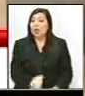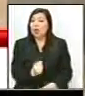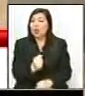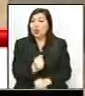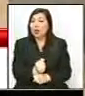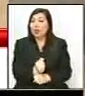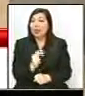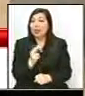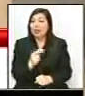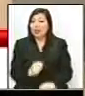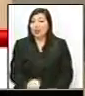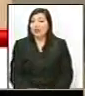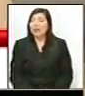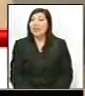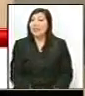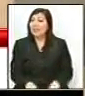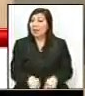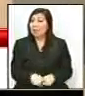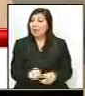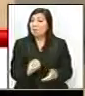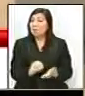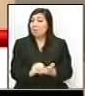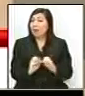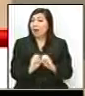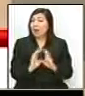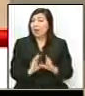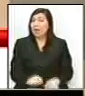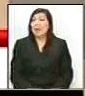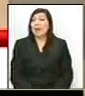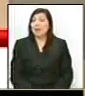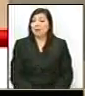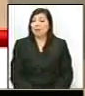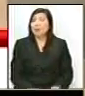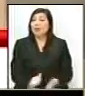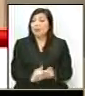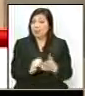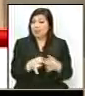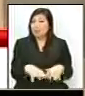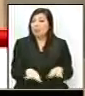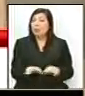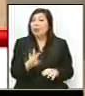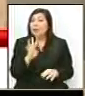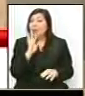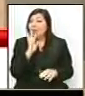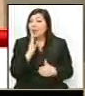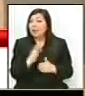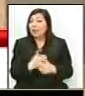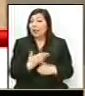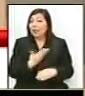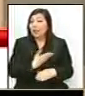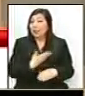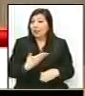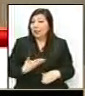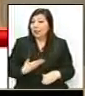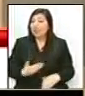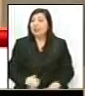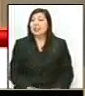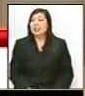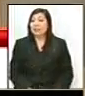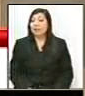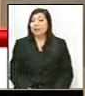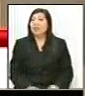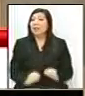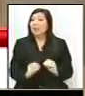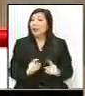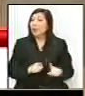la corrupción. Ha sido también bastante enfático al referirse de que es importante el diálogo entre el Ejecutivo y el Legislativo. Ha